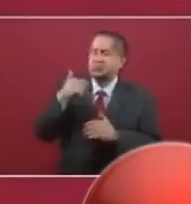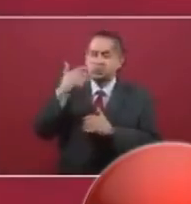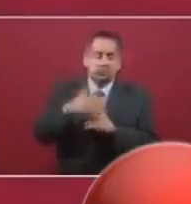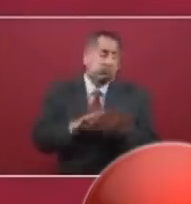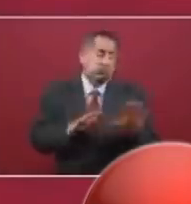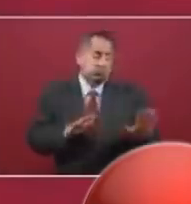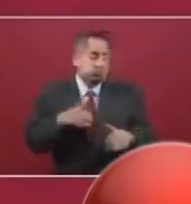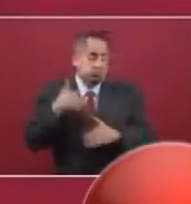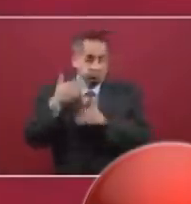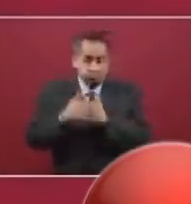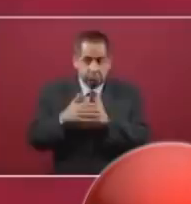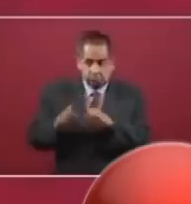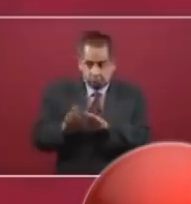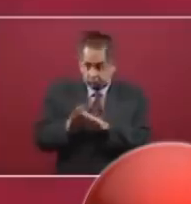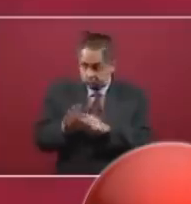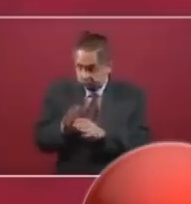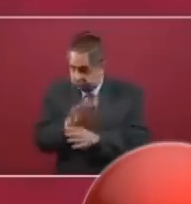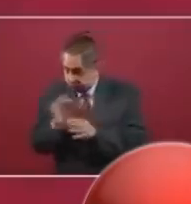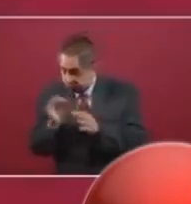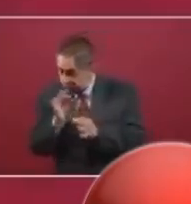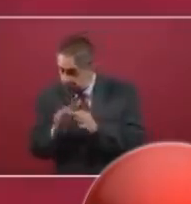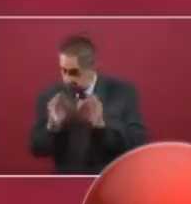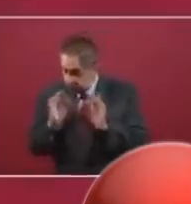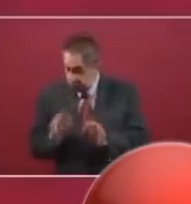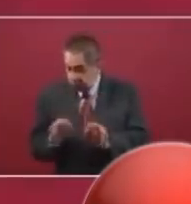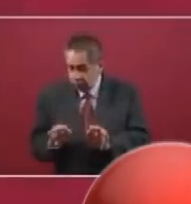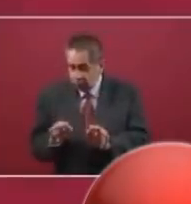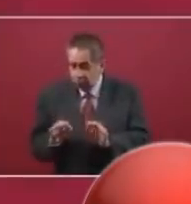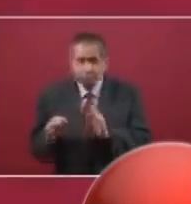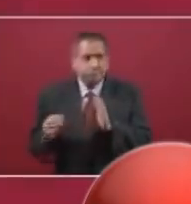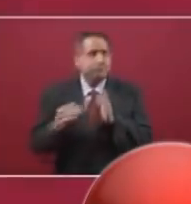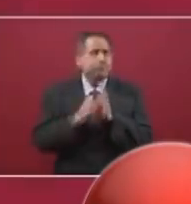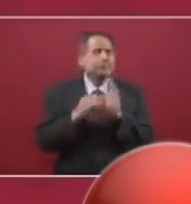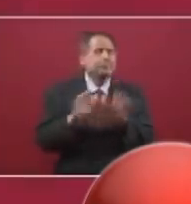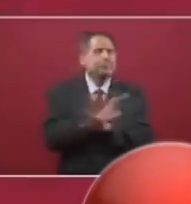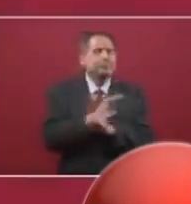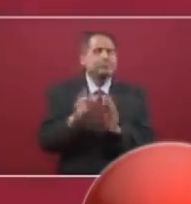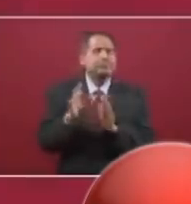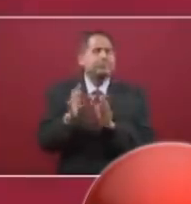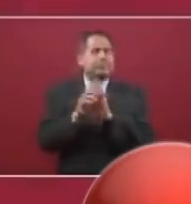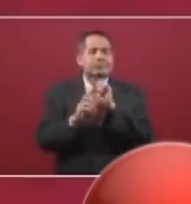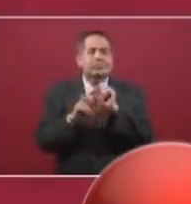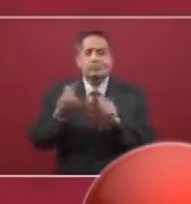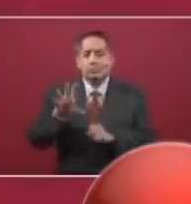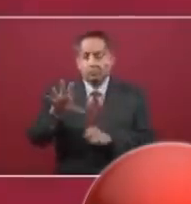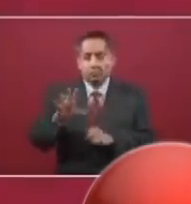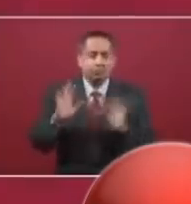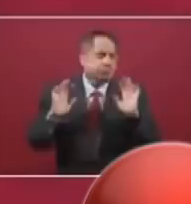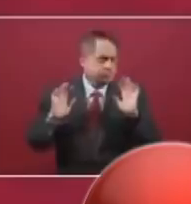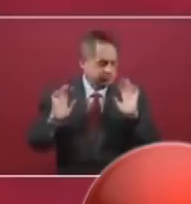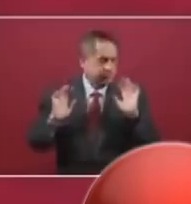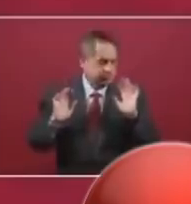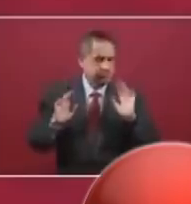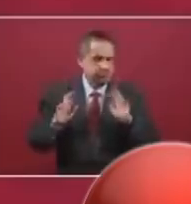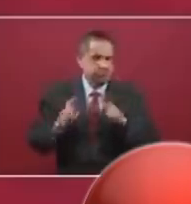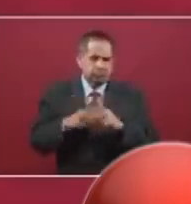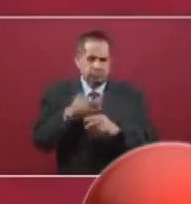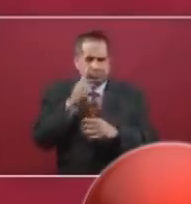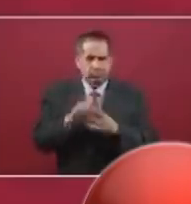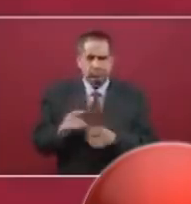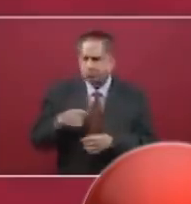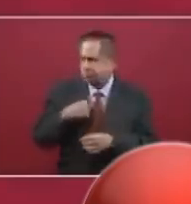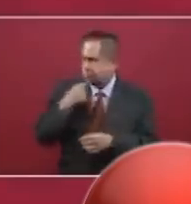Cuando tengamos la reforma al 35 constitucional, le di